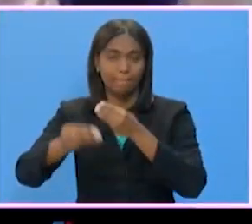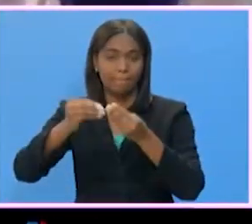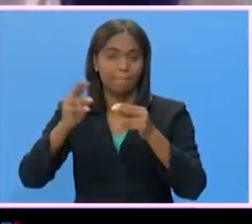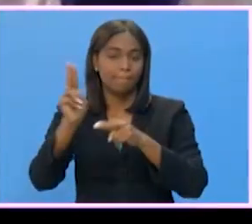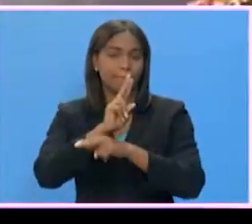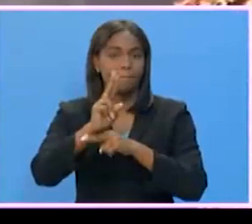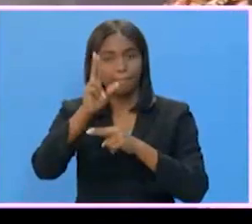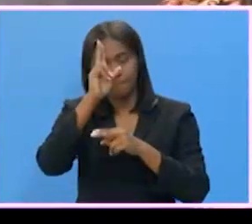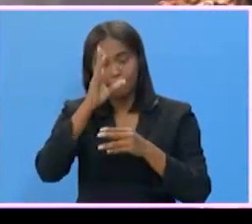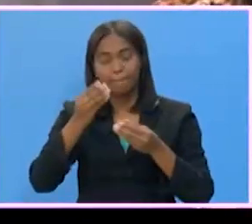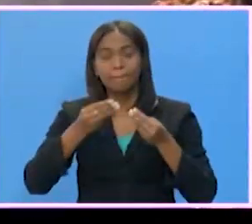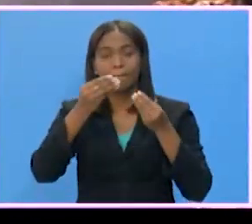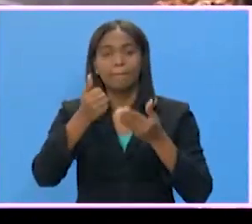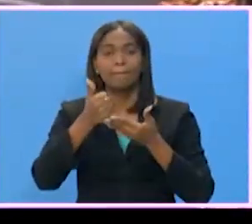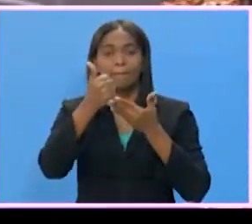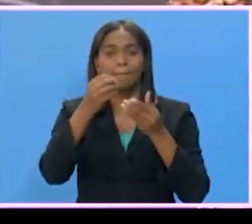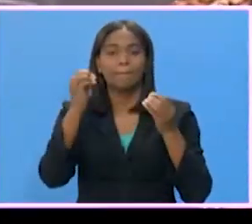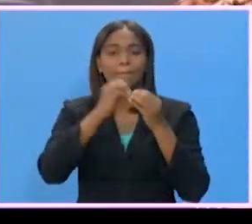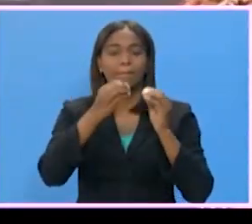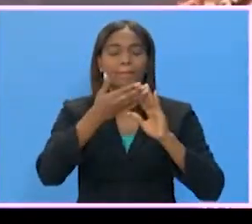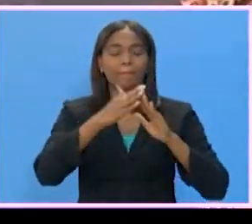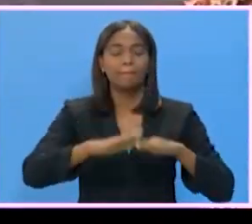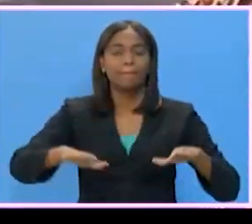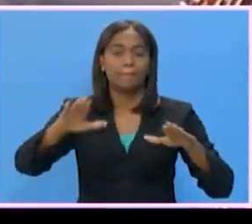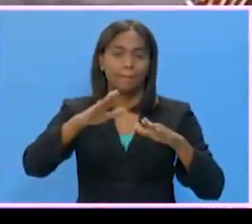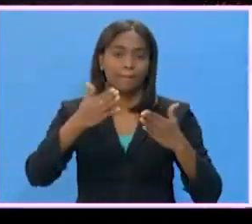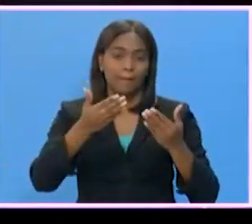consumo exploran la diversificación de sus esquemas de